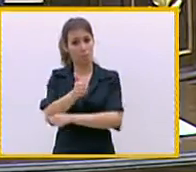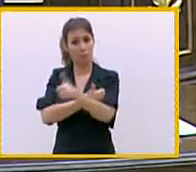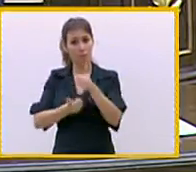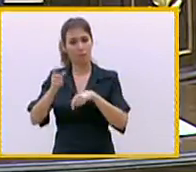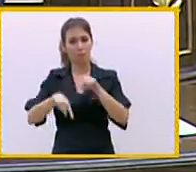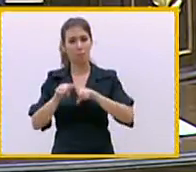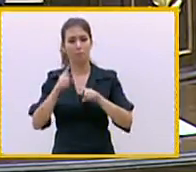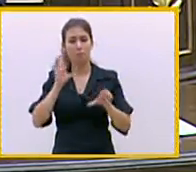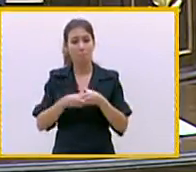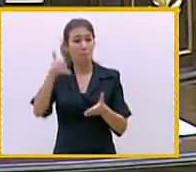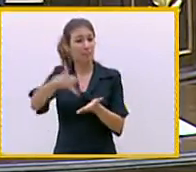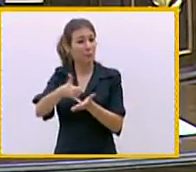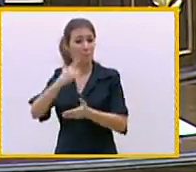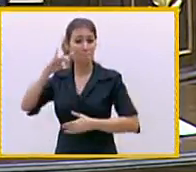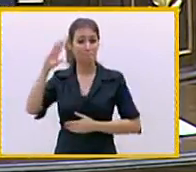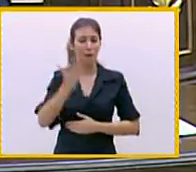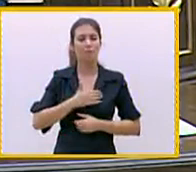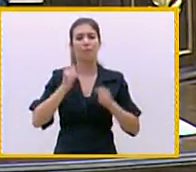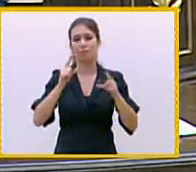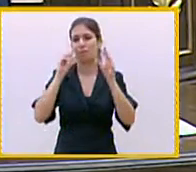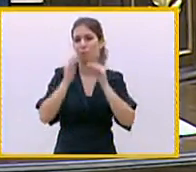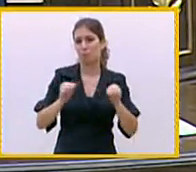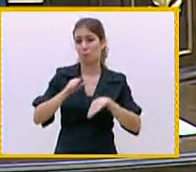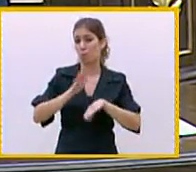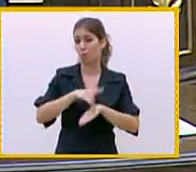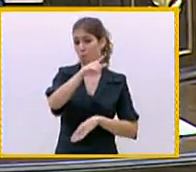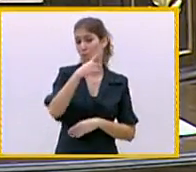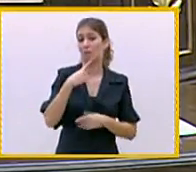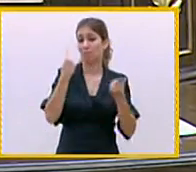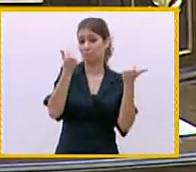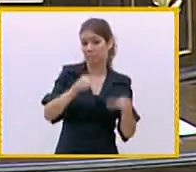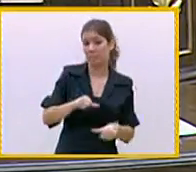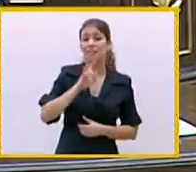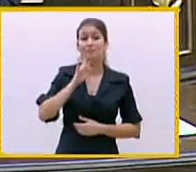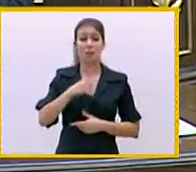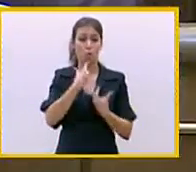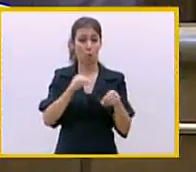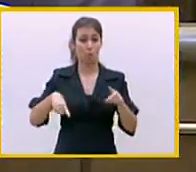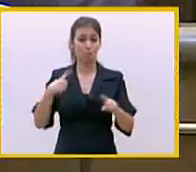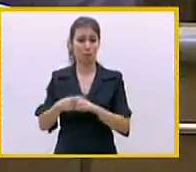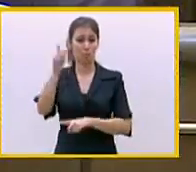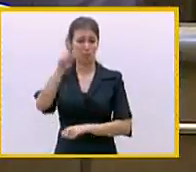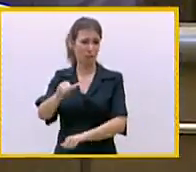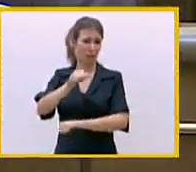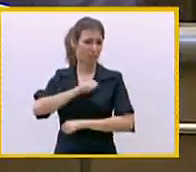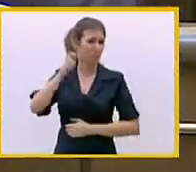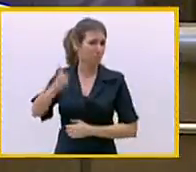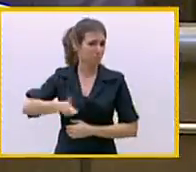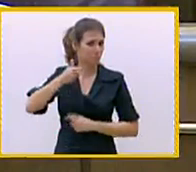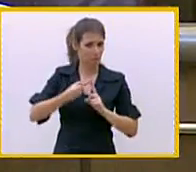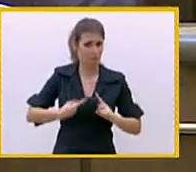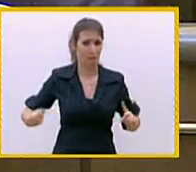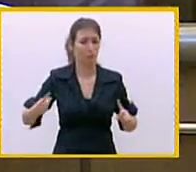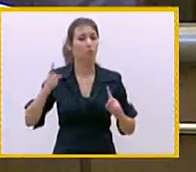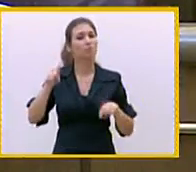colectivos más afectados por la crisis económica, jóvenes y parados de larga duración, y un sistema que mejora la coordinación